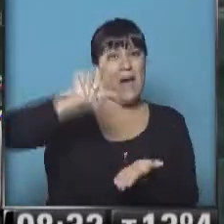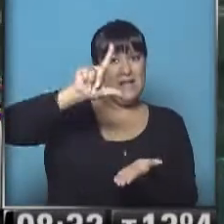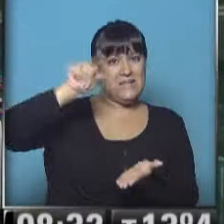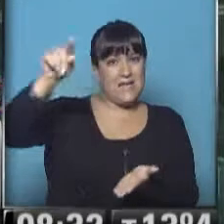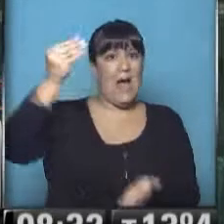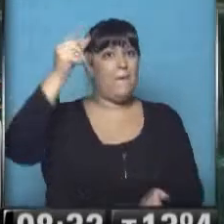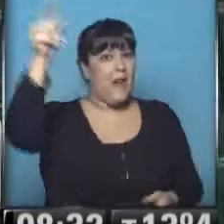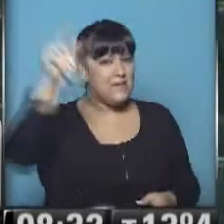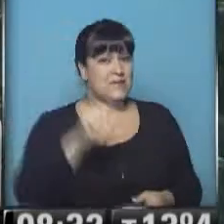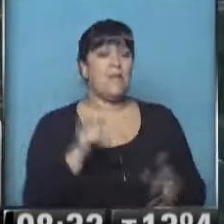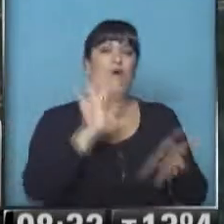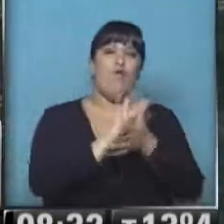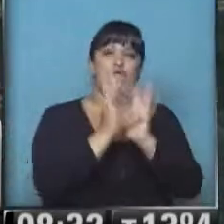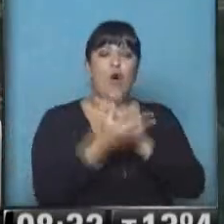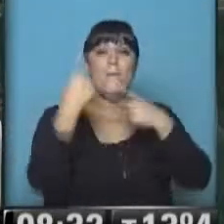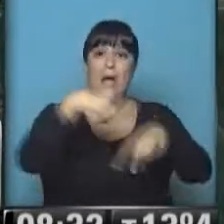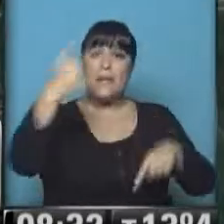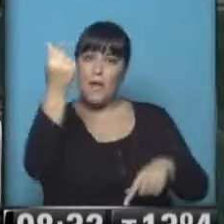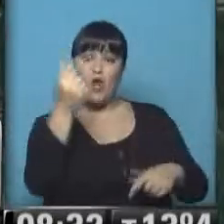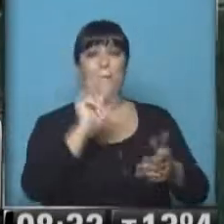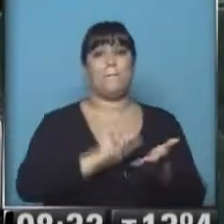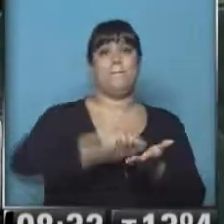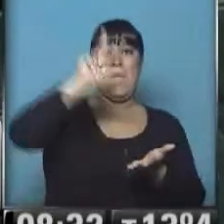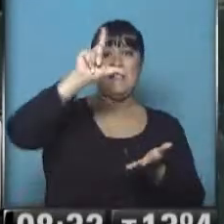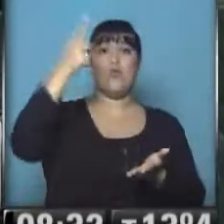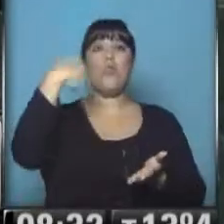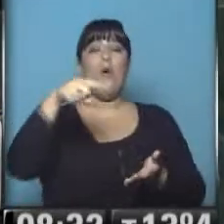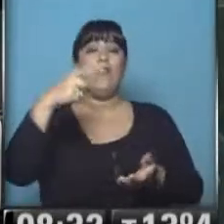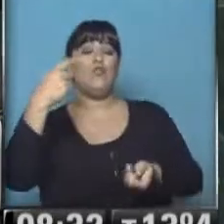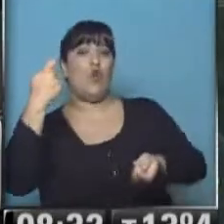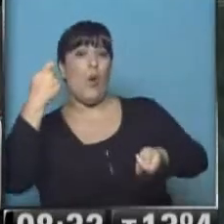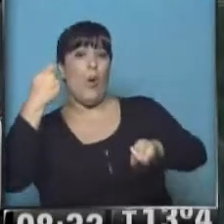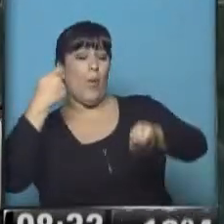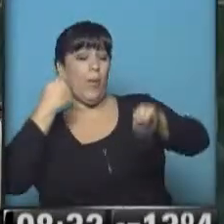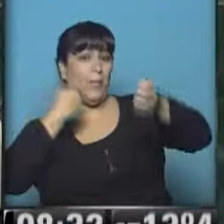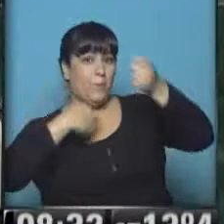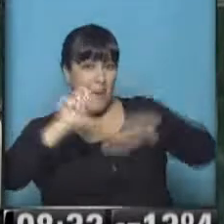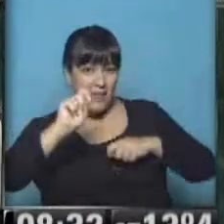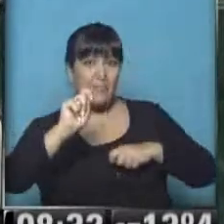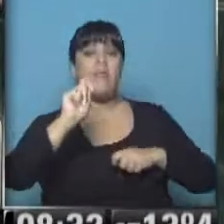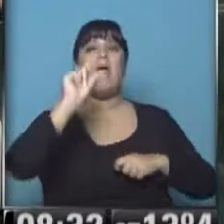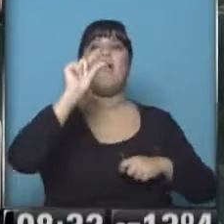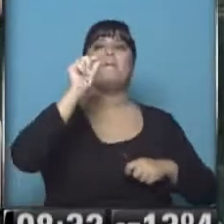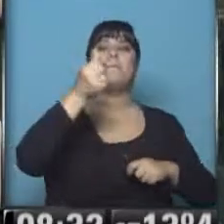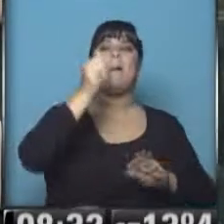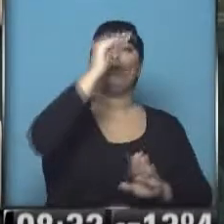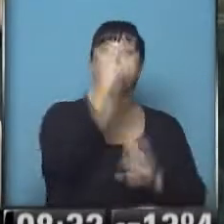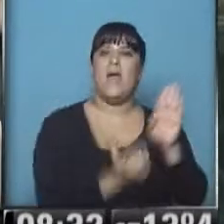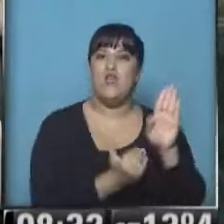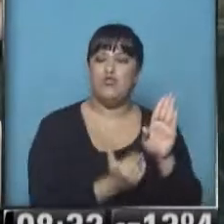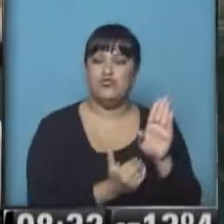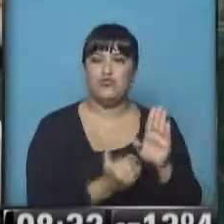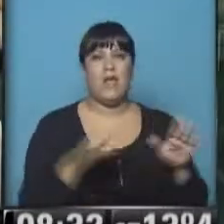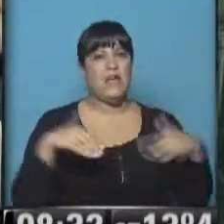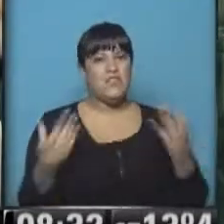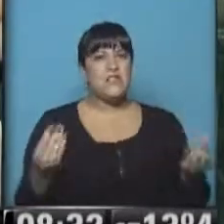paga además ese producto y cuando se exporta se hace lo contrario se factura entonces es como que lo que hace